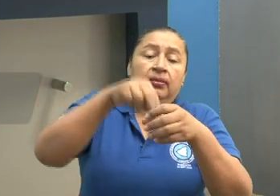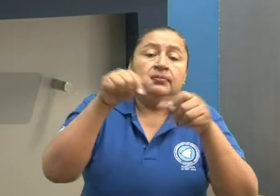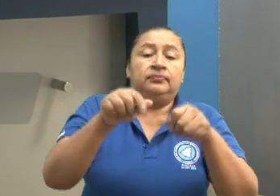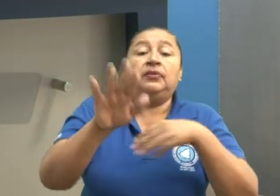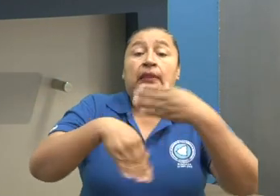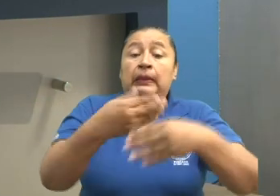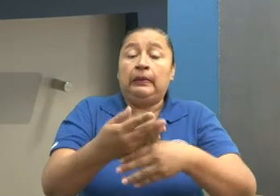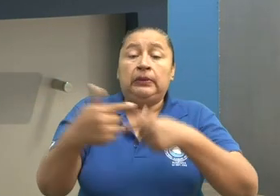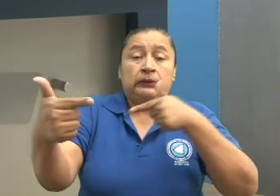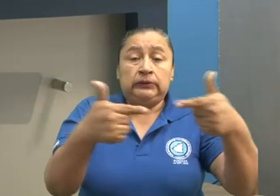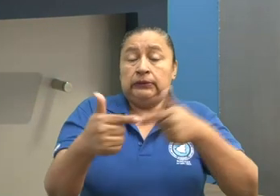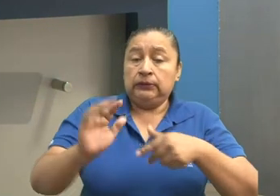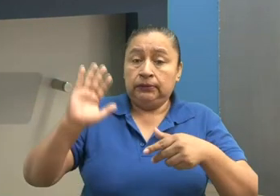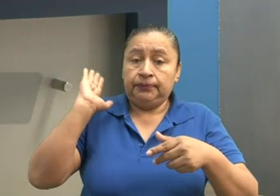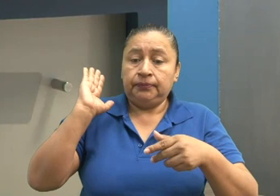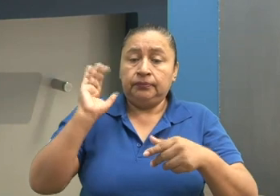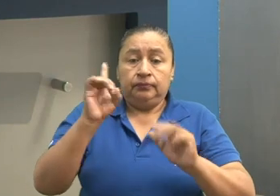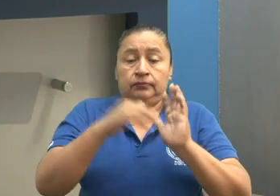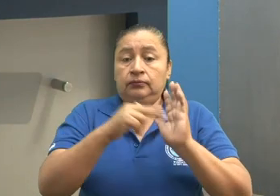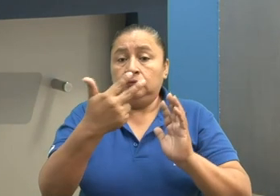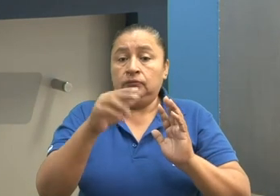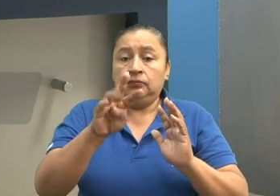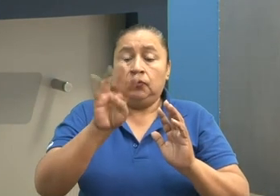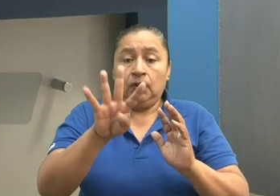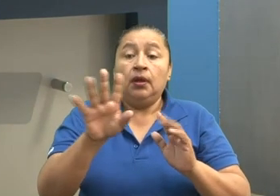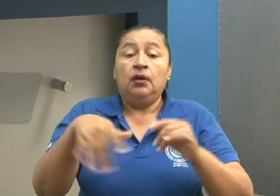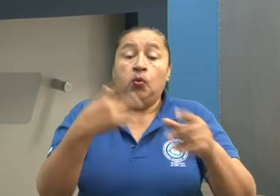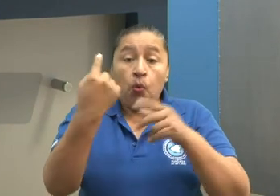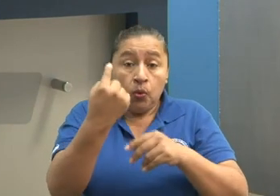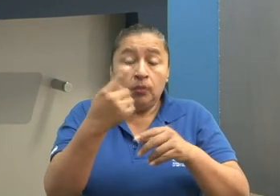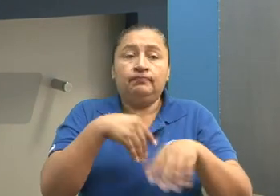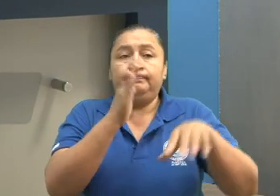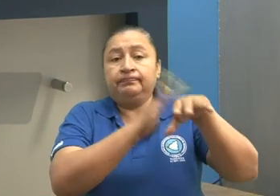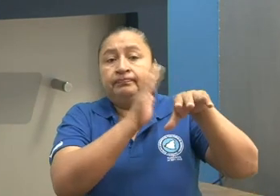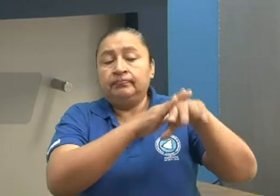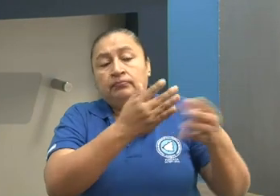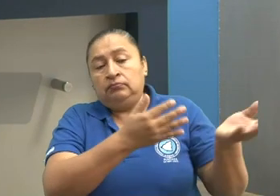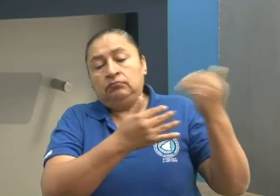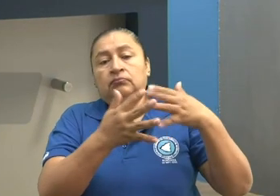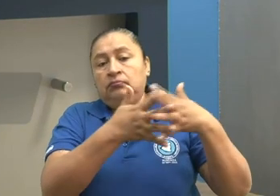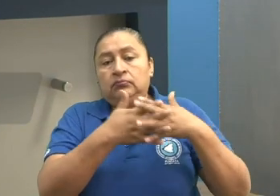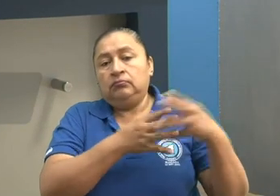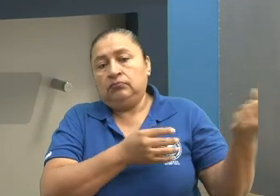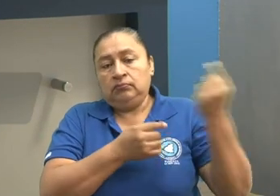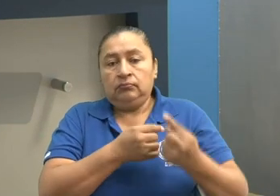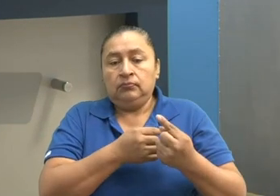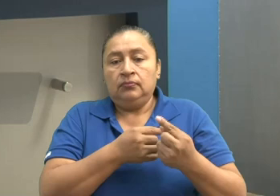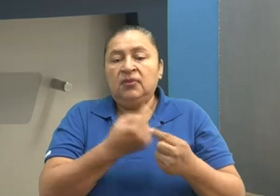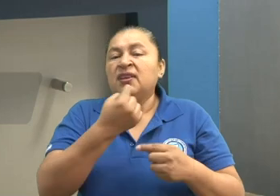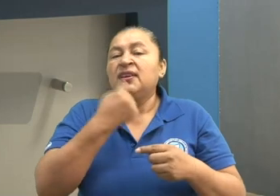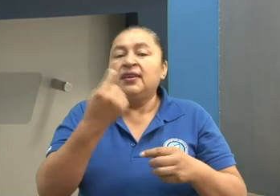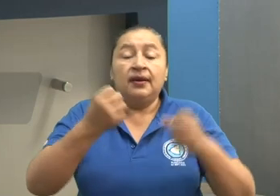guerra civil, ¿verdad?, que uno de esos bandos trae la intervención filibustera, ¿verdad? Y quienes lograron